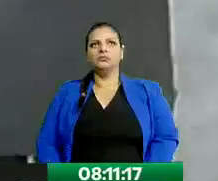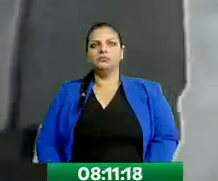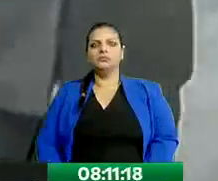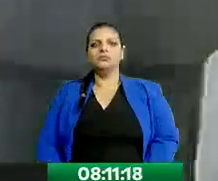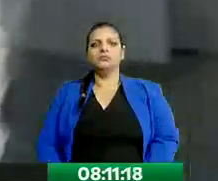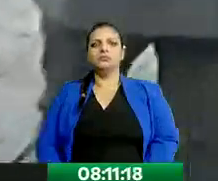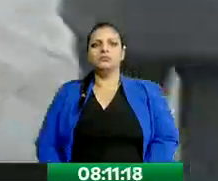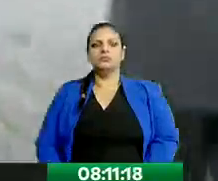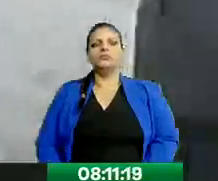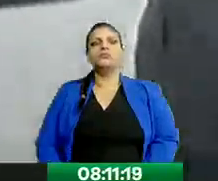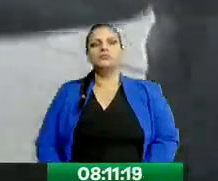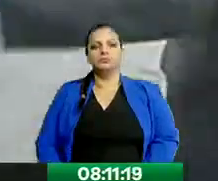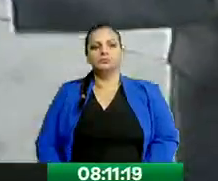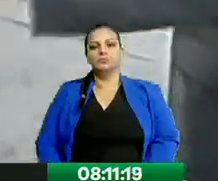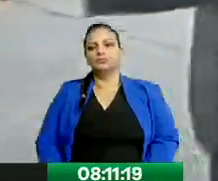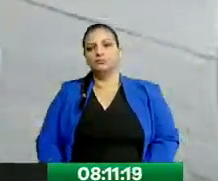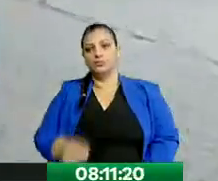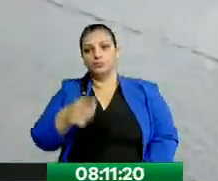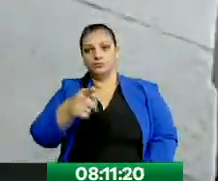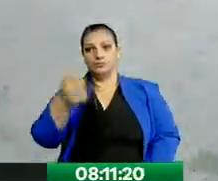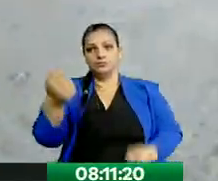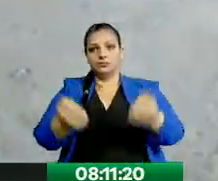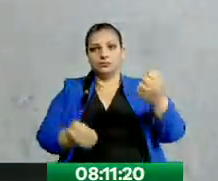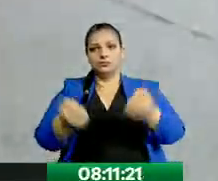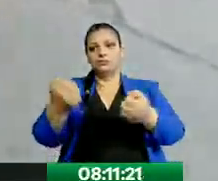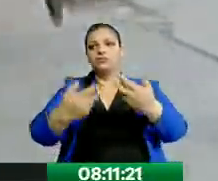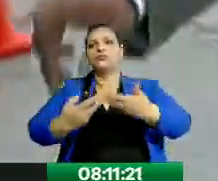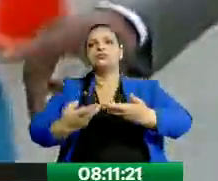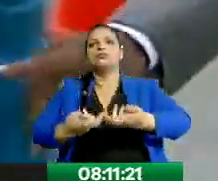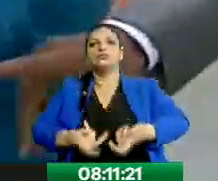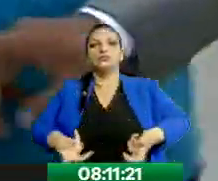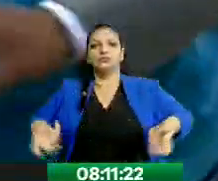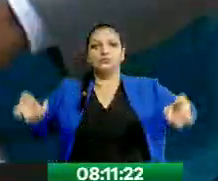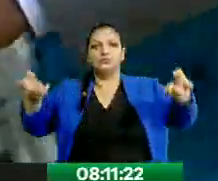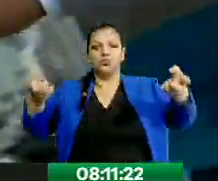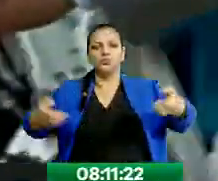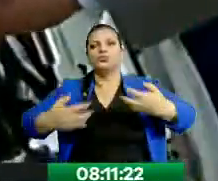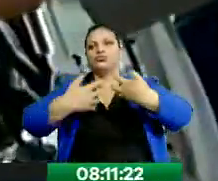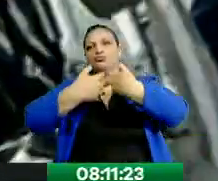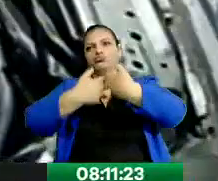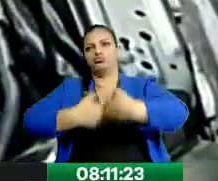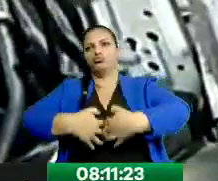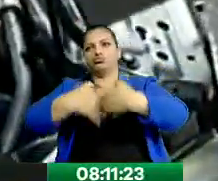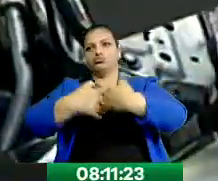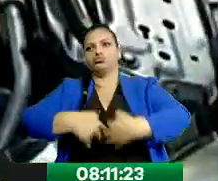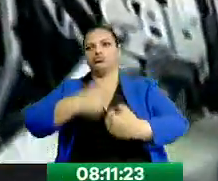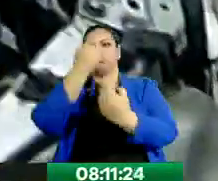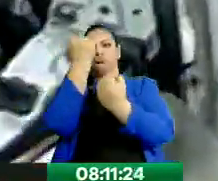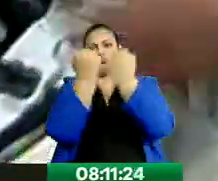revisión con el motor. ¿Por qué? Porque acá es importante. De esta forma